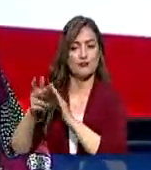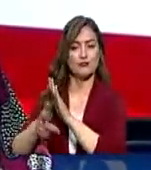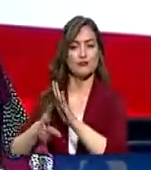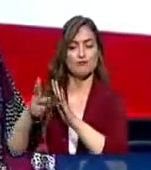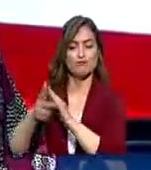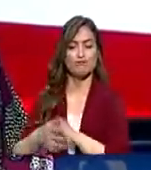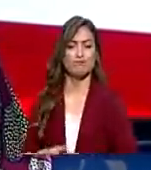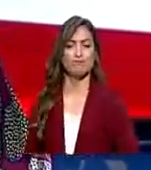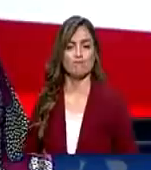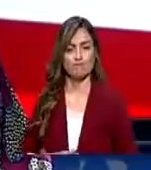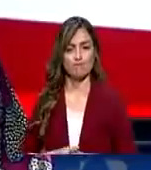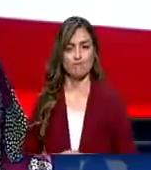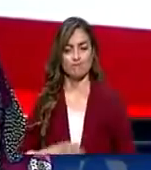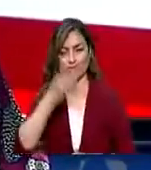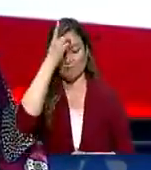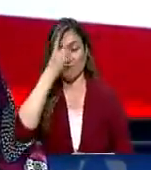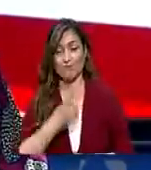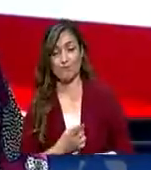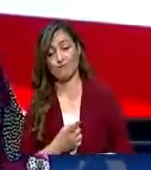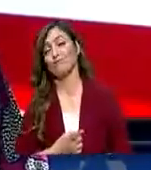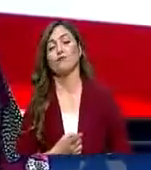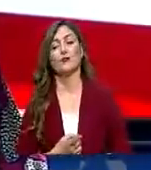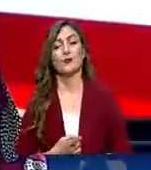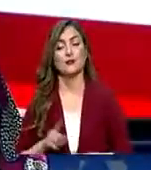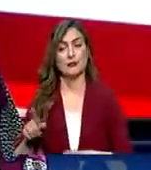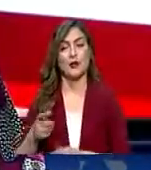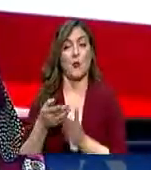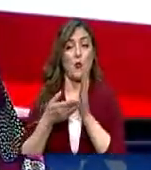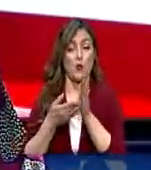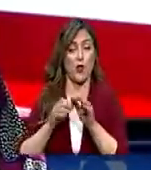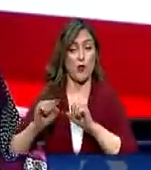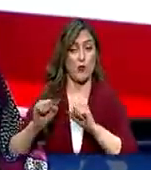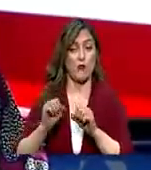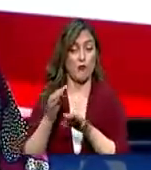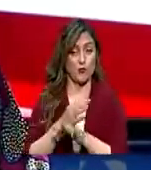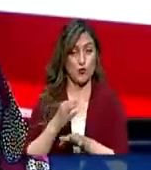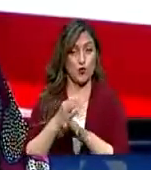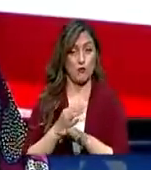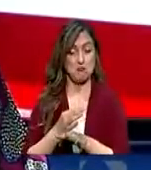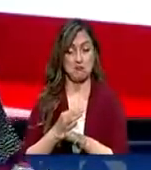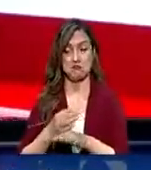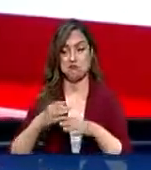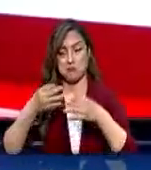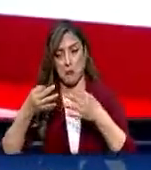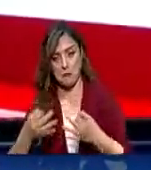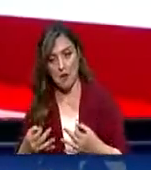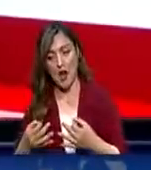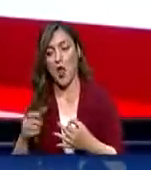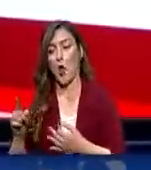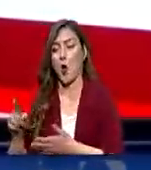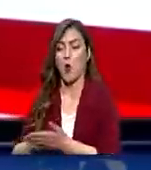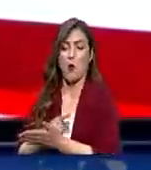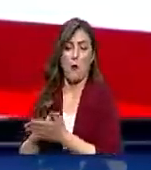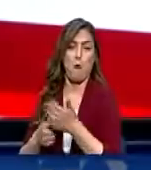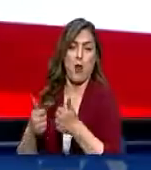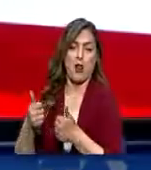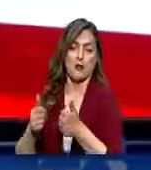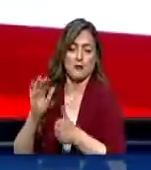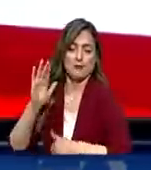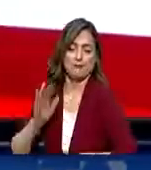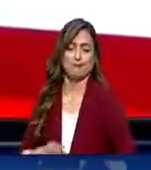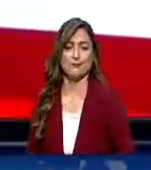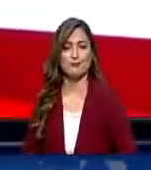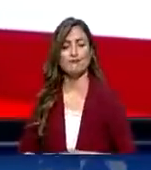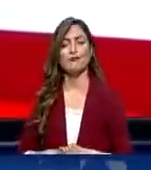de Quito aún no decide si ratificará o rectificará el modelo de gestión para operar esta mega obra. Según la Veeduría Ciudadana, con los